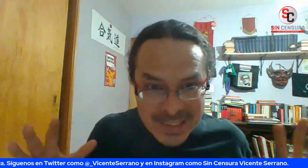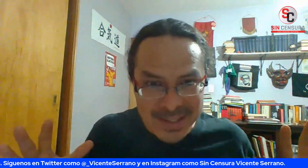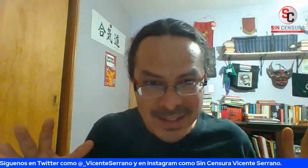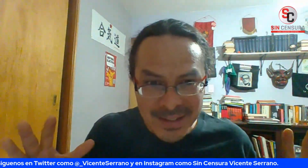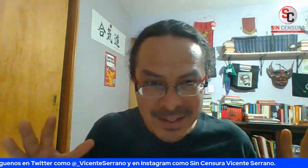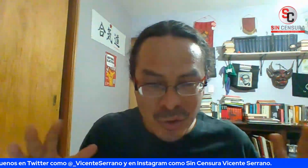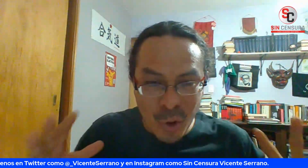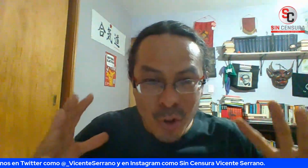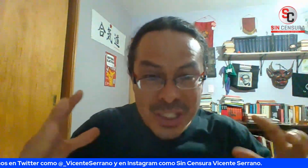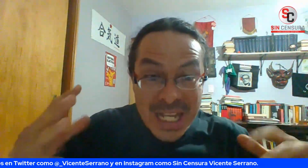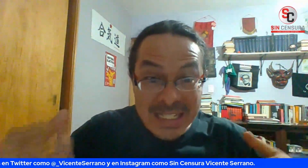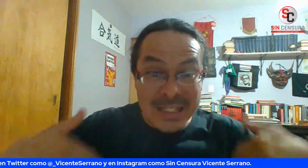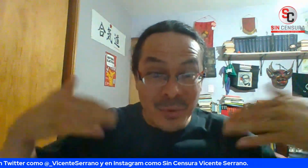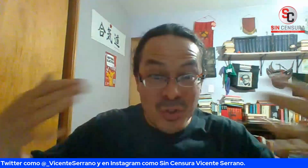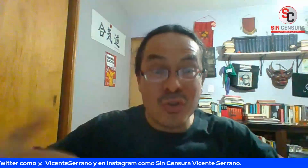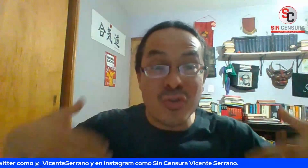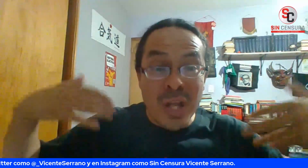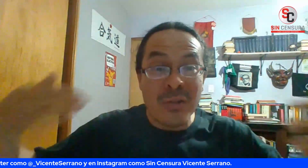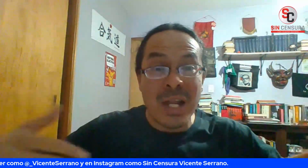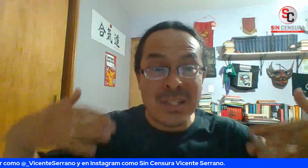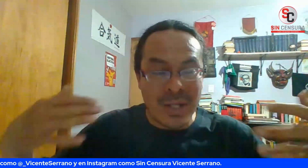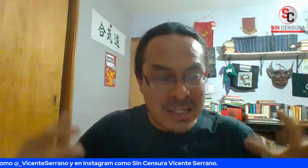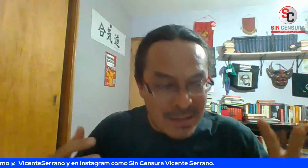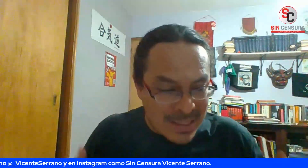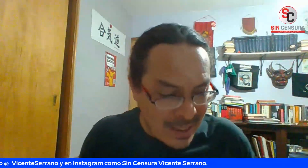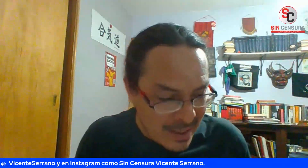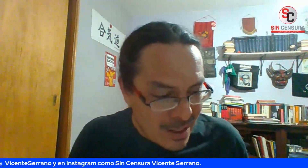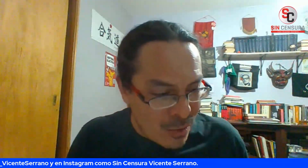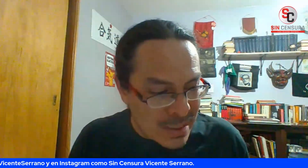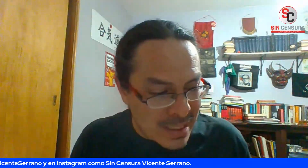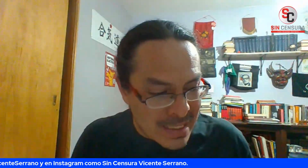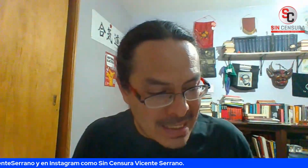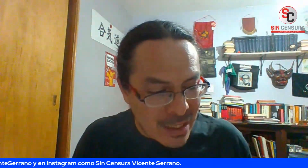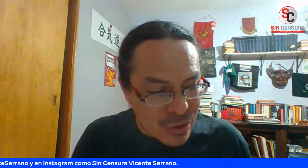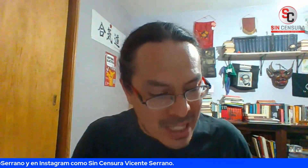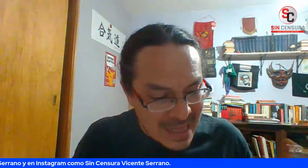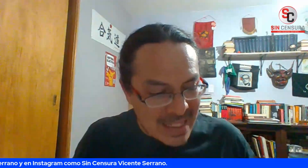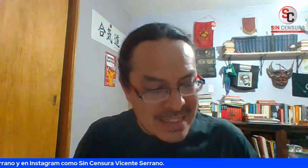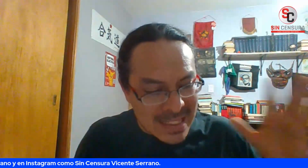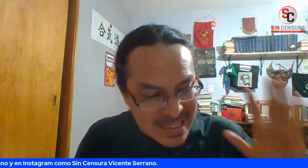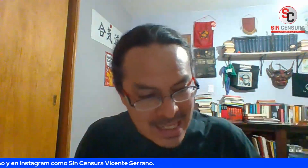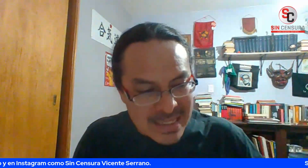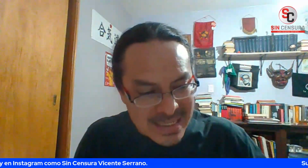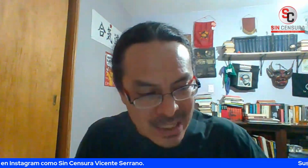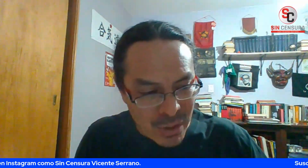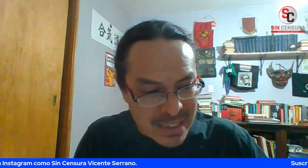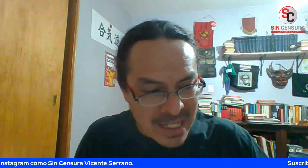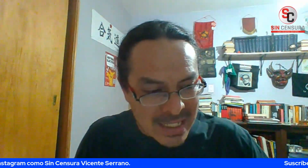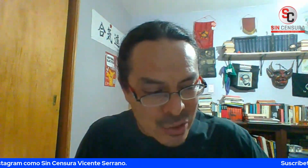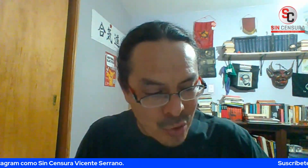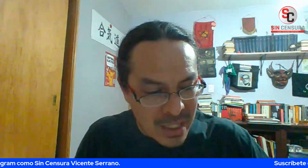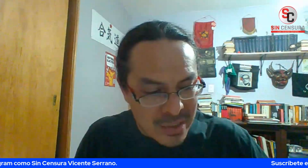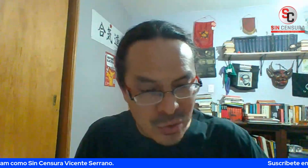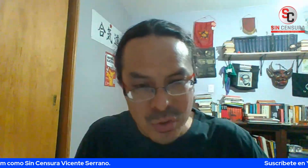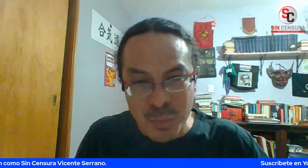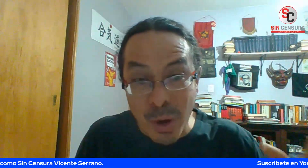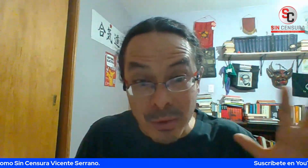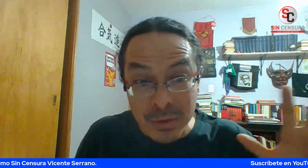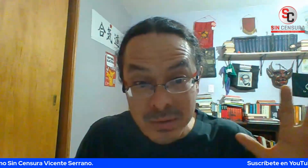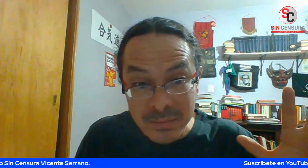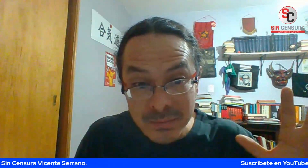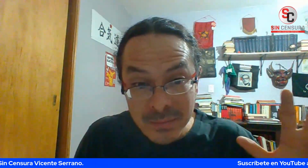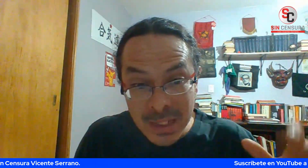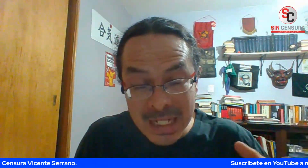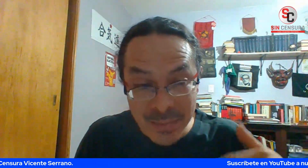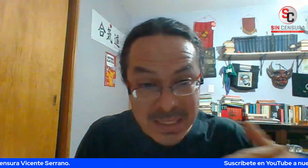los días. Sí. Todos los días estamos construyendo la historia. ¿Y sabes qué? Lo más interesante, las grandes hacedoras de la historia son los